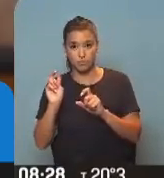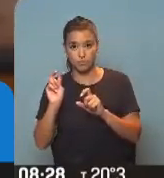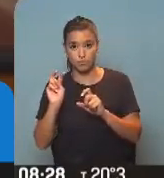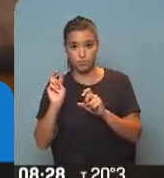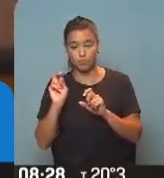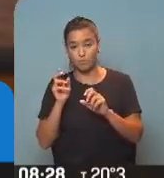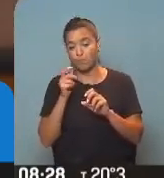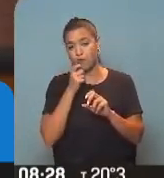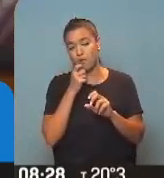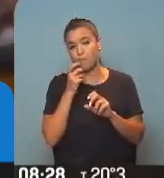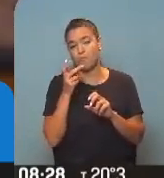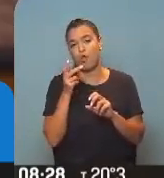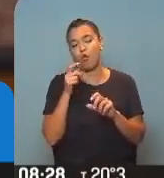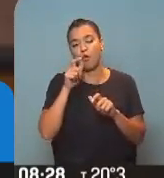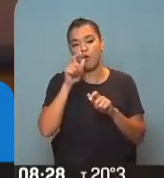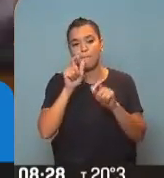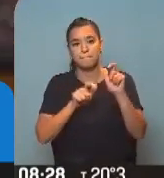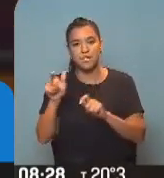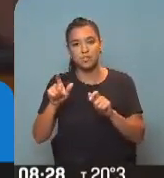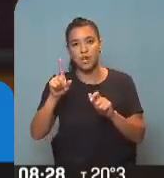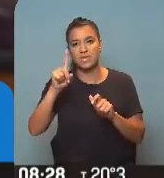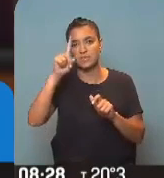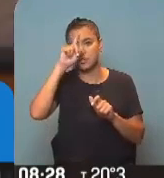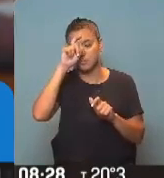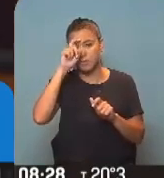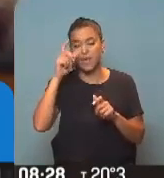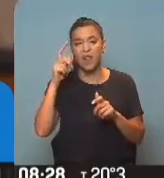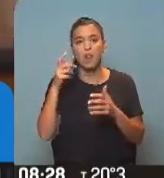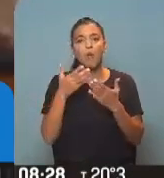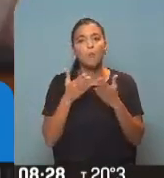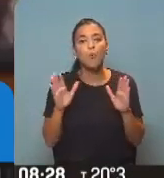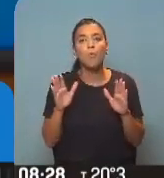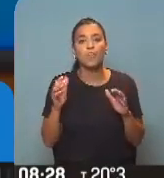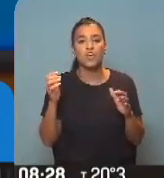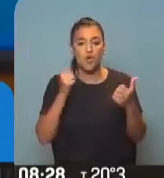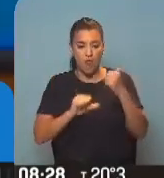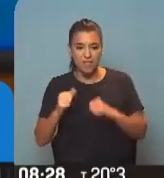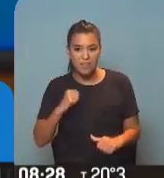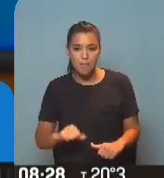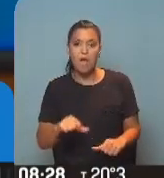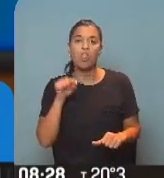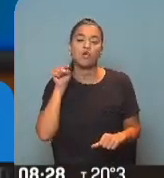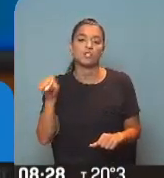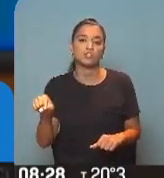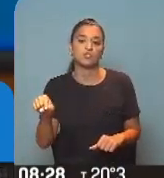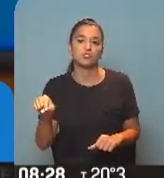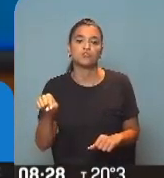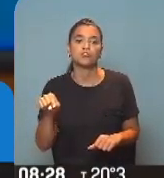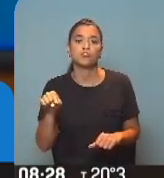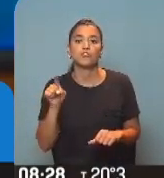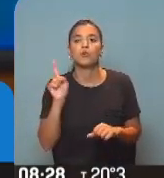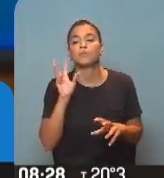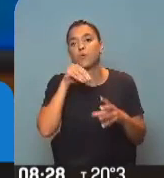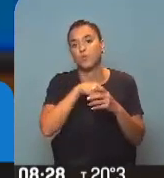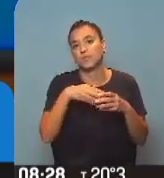hospitales públicos o privados con otro tipo de traumatismo y no fueron indicados como qué ocurrió en esas